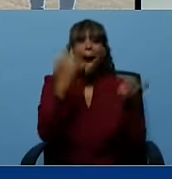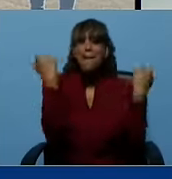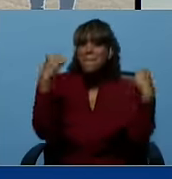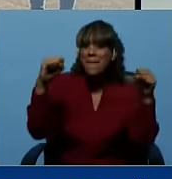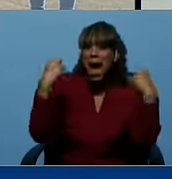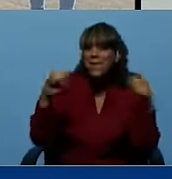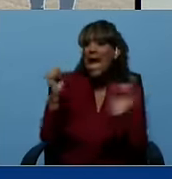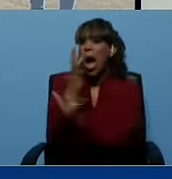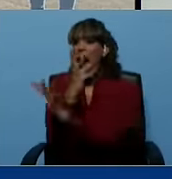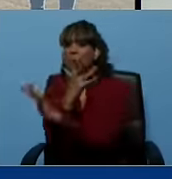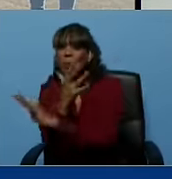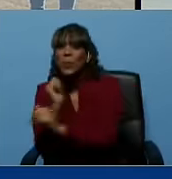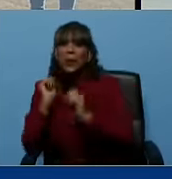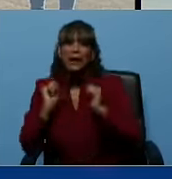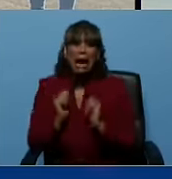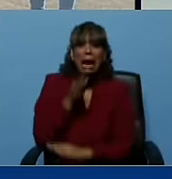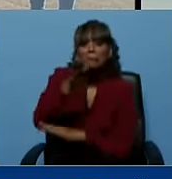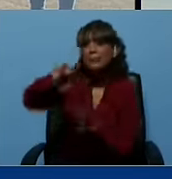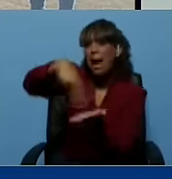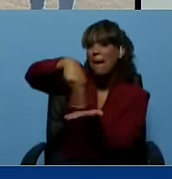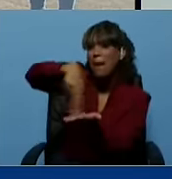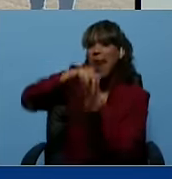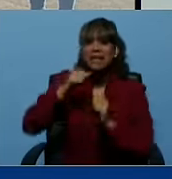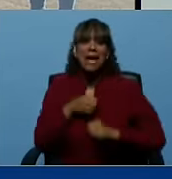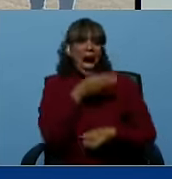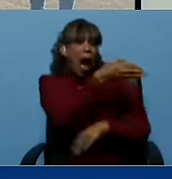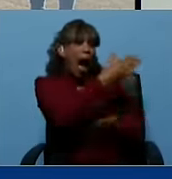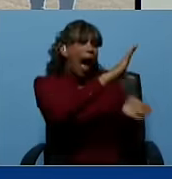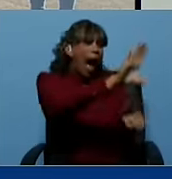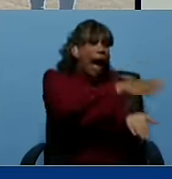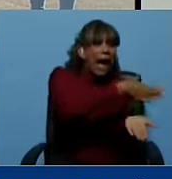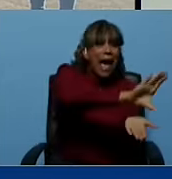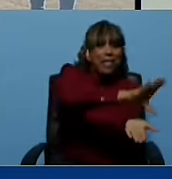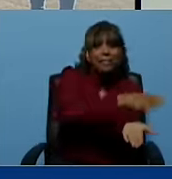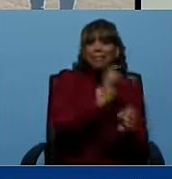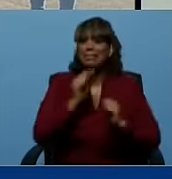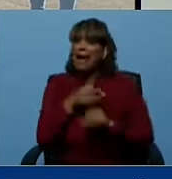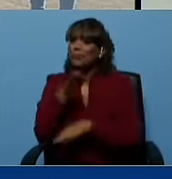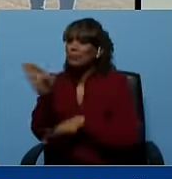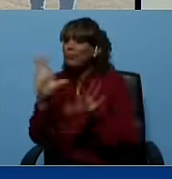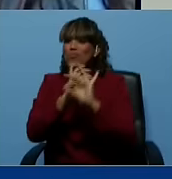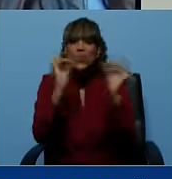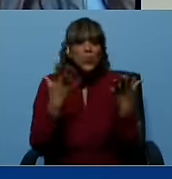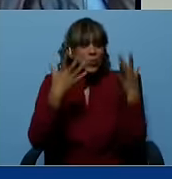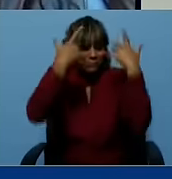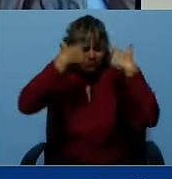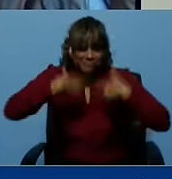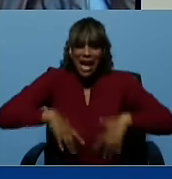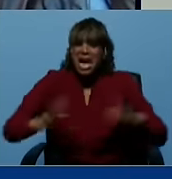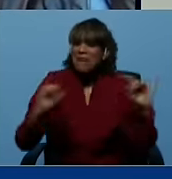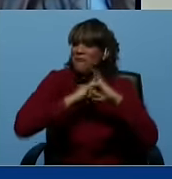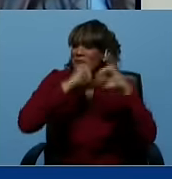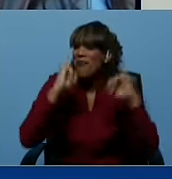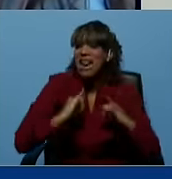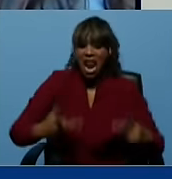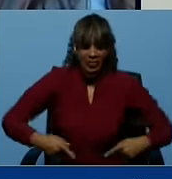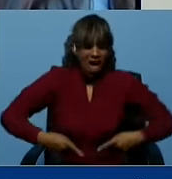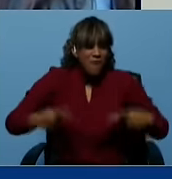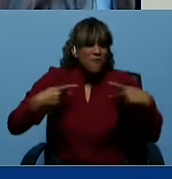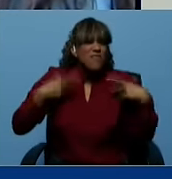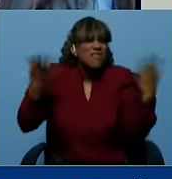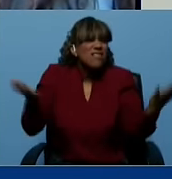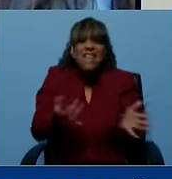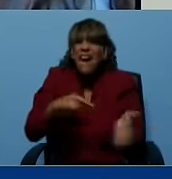a jugar, a bailar, a cantar, a ser feliz. La vida tiene que ser